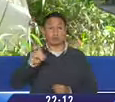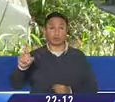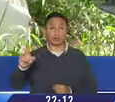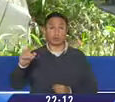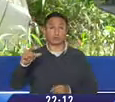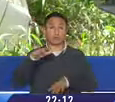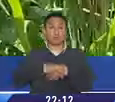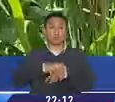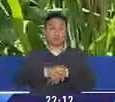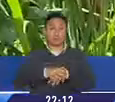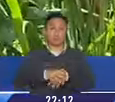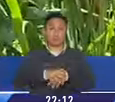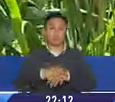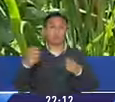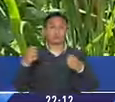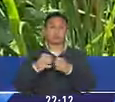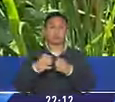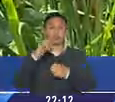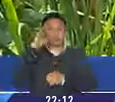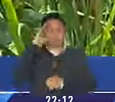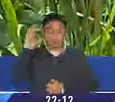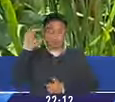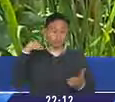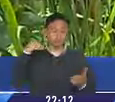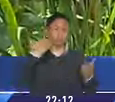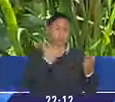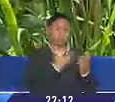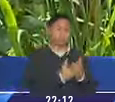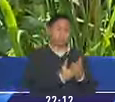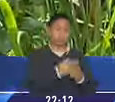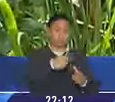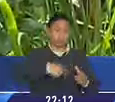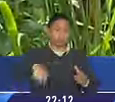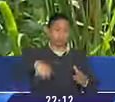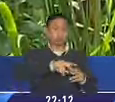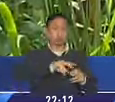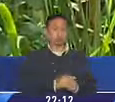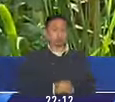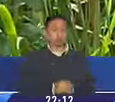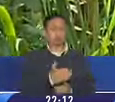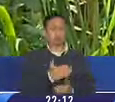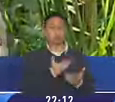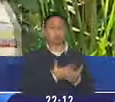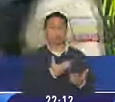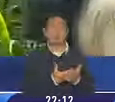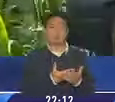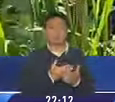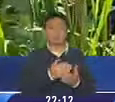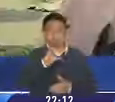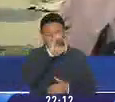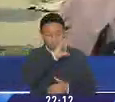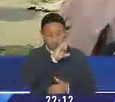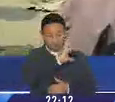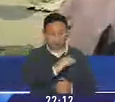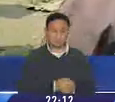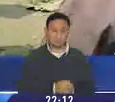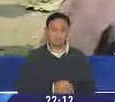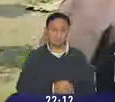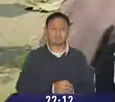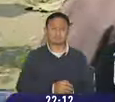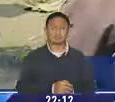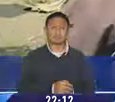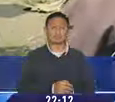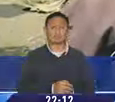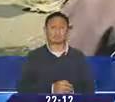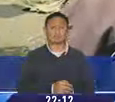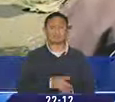Machala. El equipo especializado de criminalística inspeccionó el terreno en busca de pruebas incriminatorias. Hay varios indicios que mantenemos